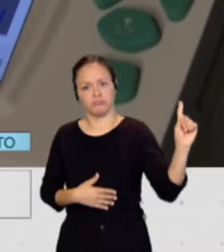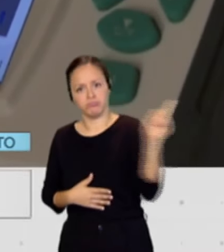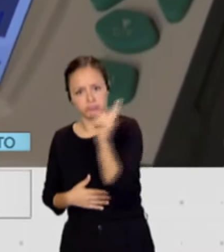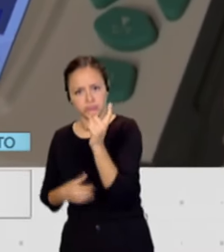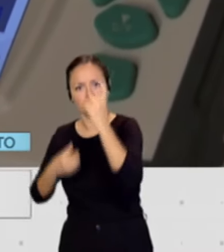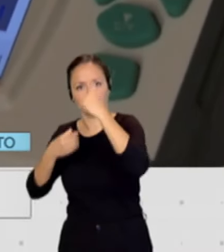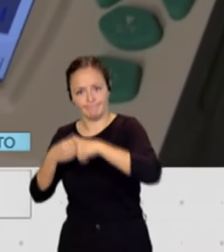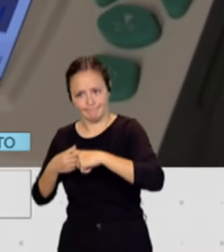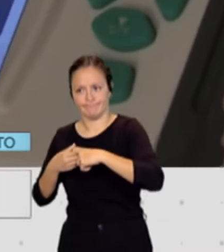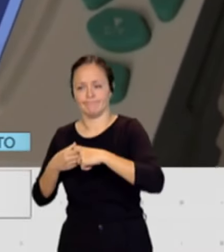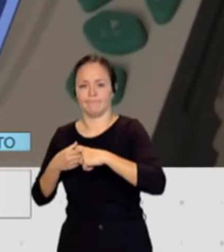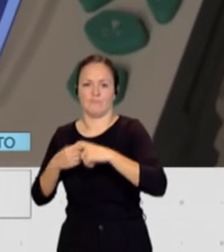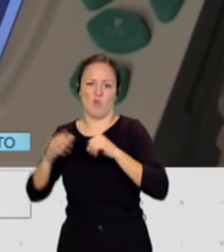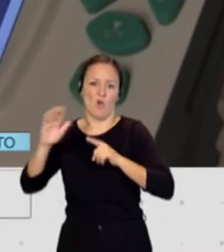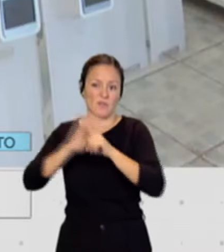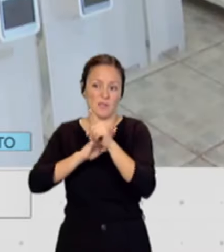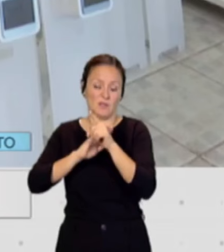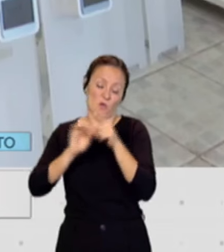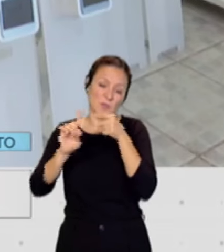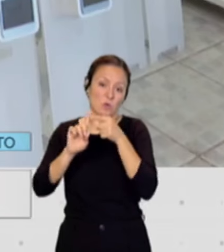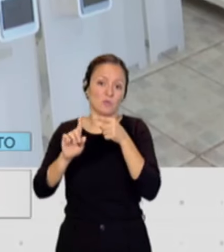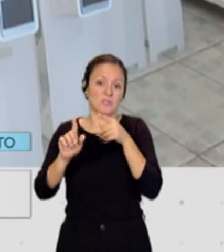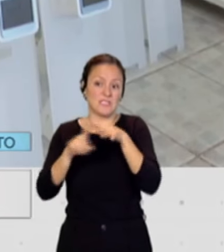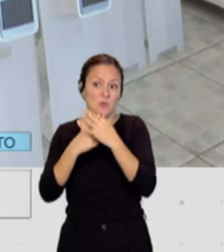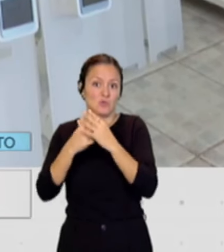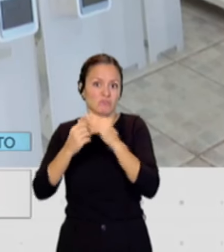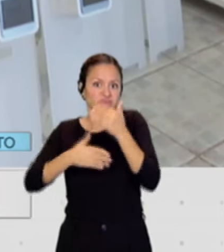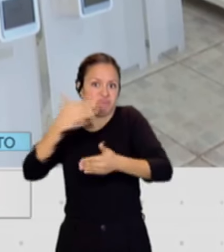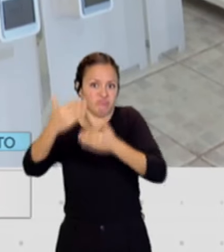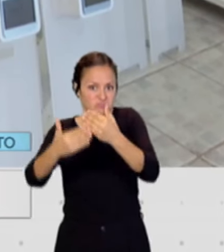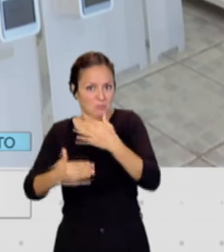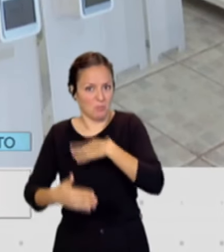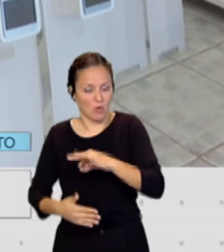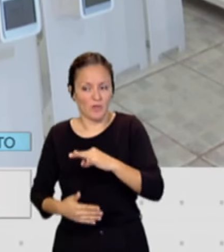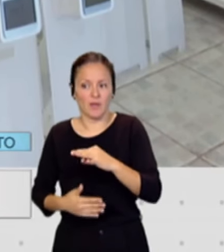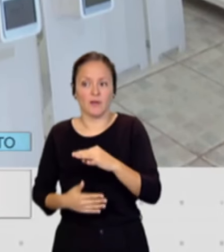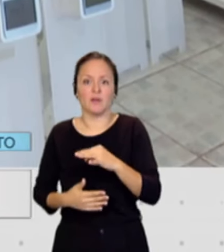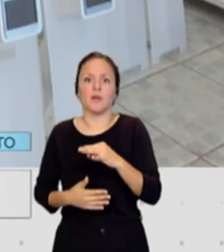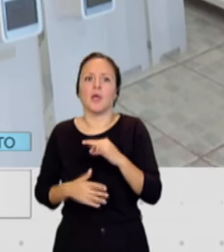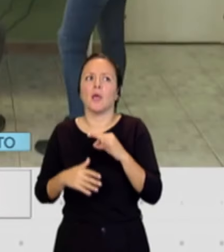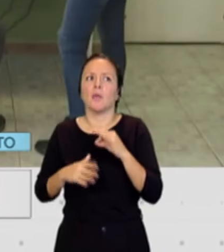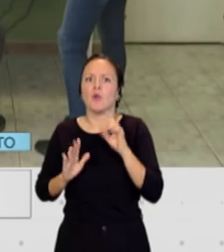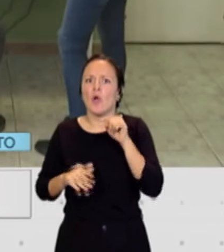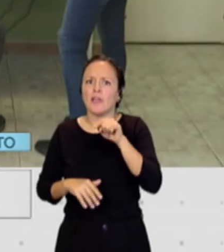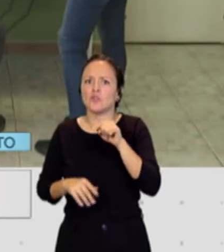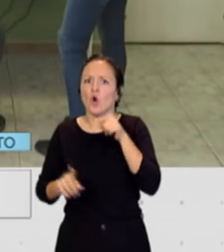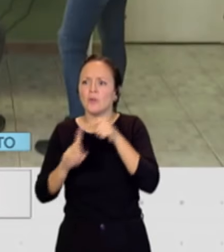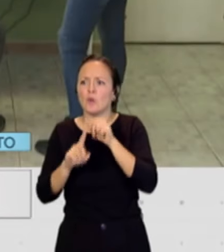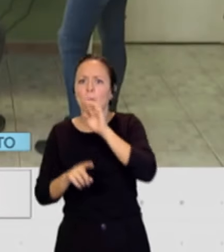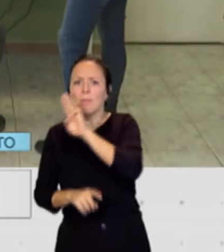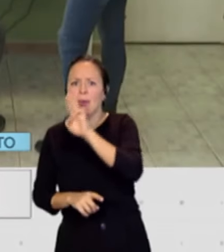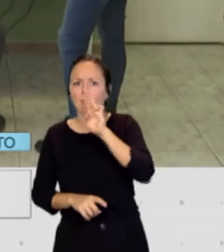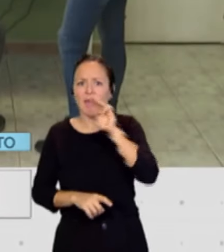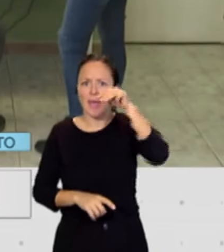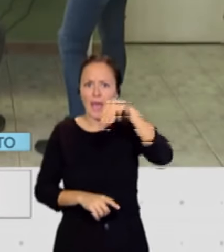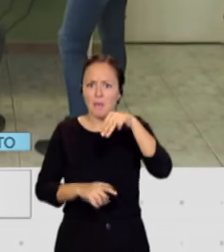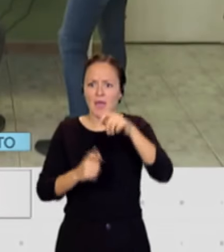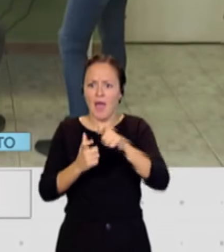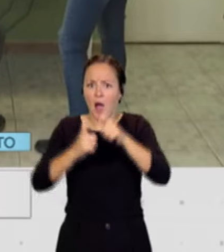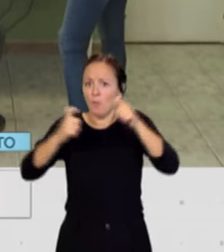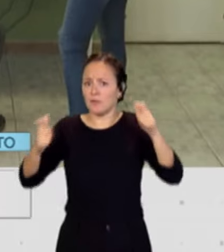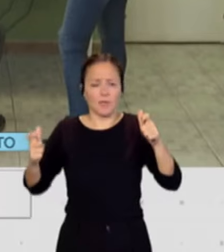seguir avanzando en en esta situación y no es exclusivamente para para aumentar los ppm es para entender